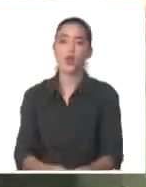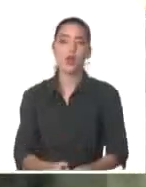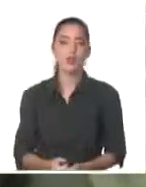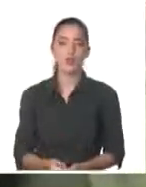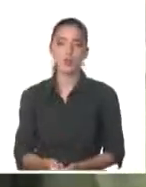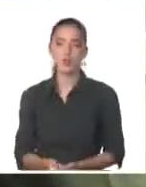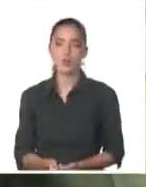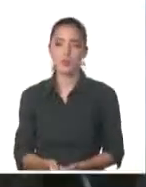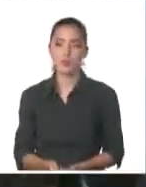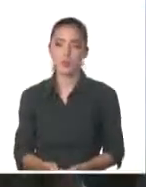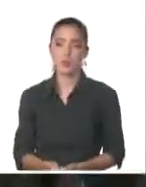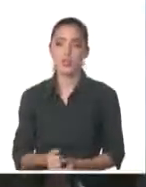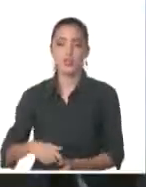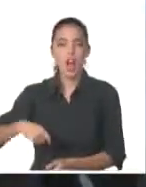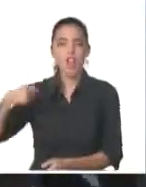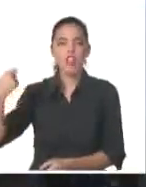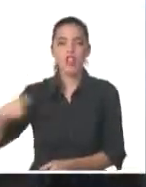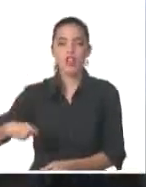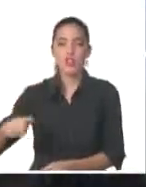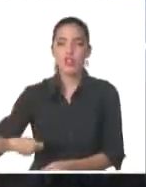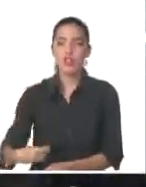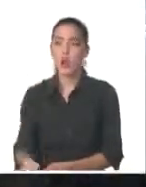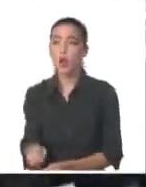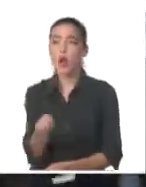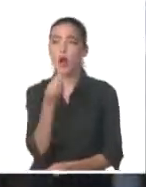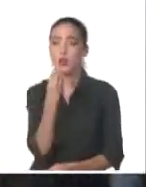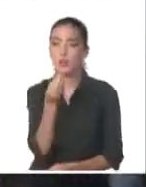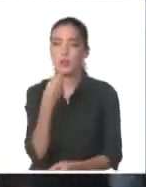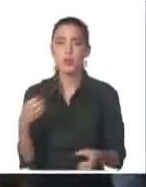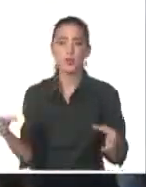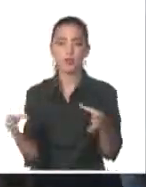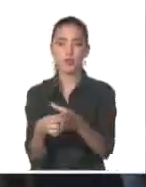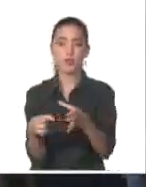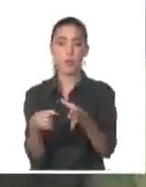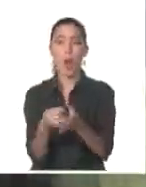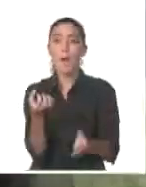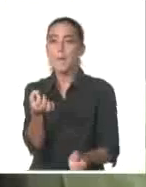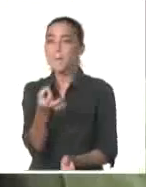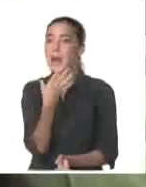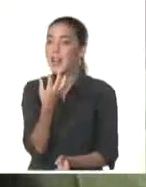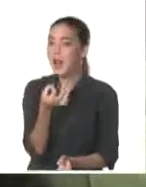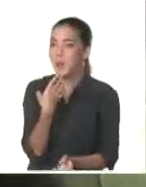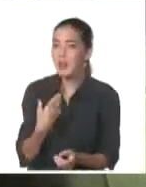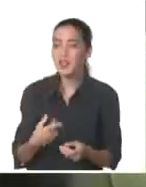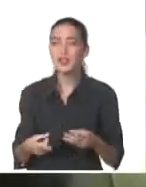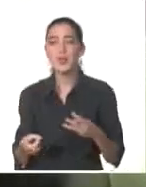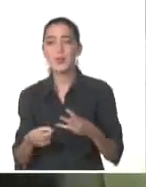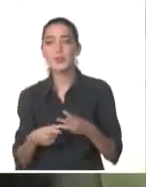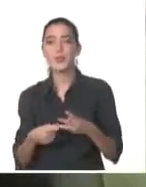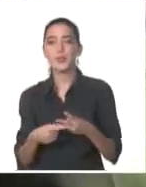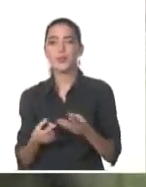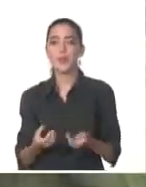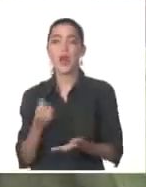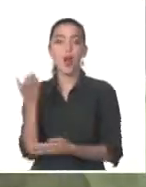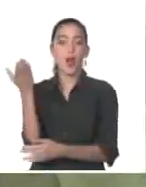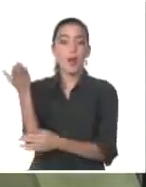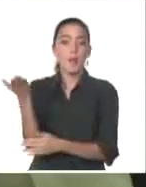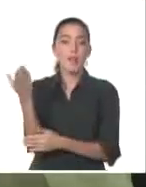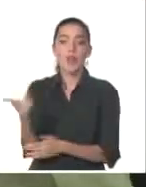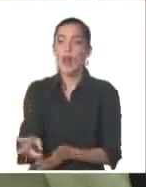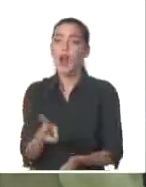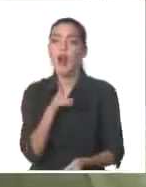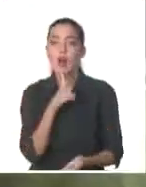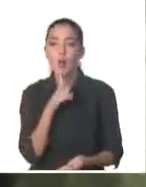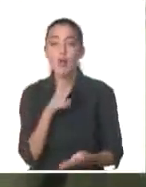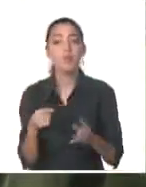tomaron decisiones con alimentos, con brigadas, con medicamentos también, en lo que ustedes estaban pidiendo del agua, y así